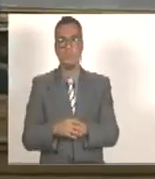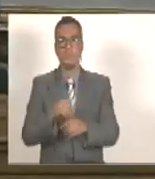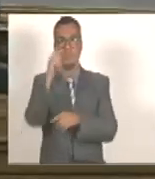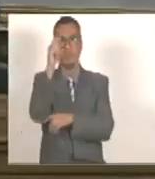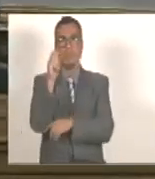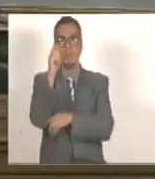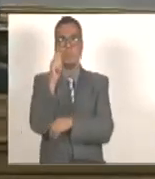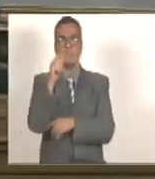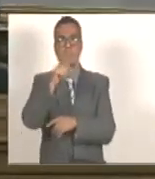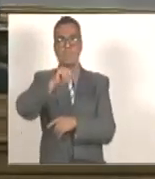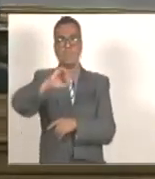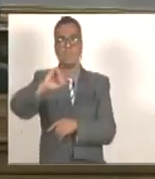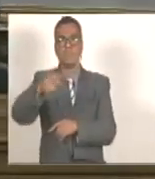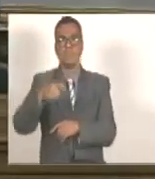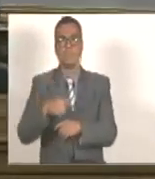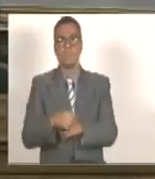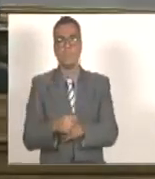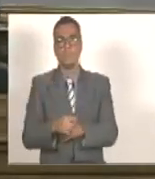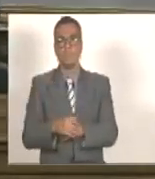diputado.